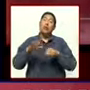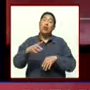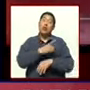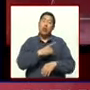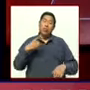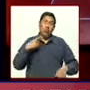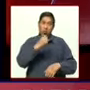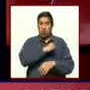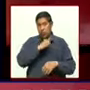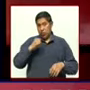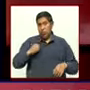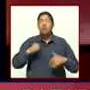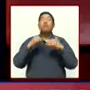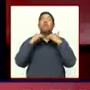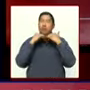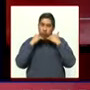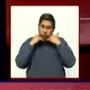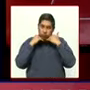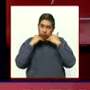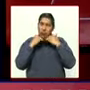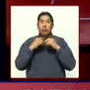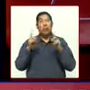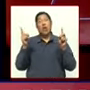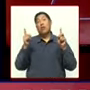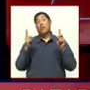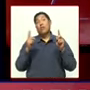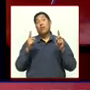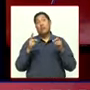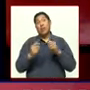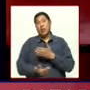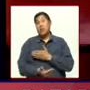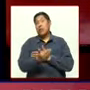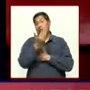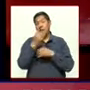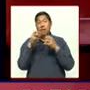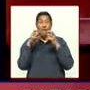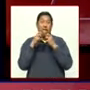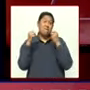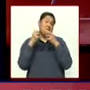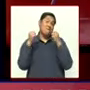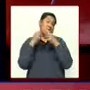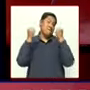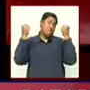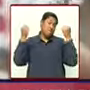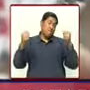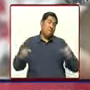Legislativa haciendo esta vigilia. Se registraron hoy por la mañana también enfrentamientos.